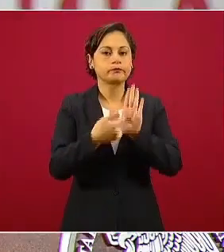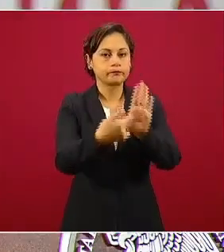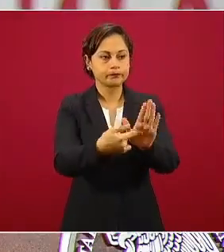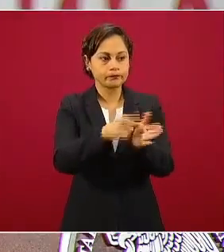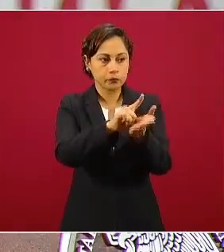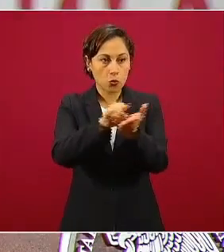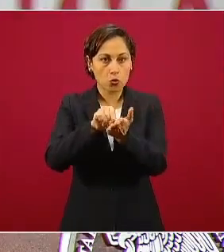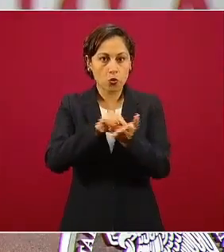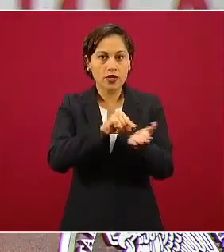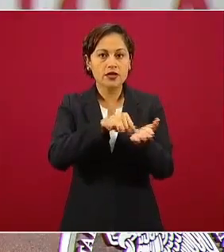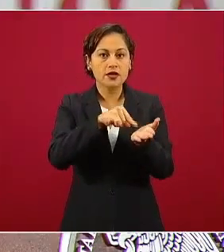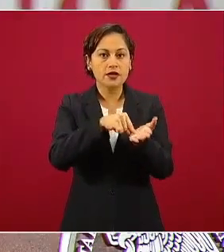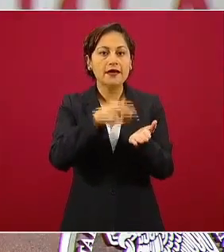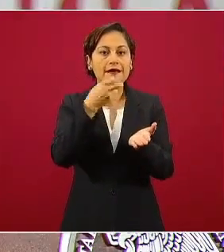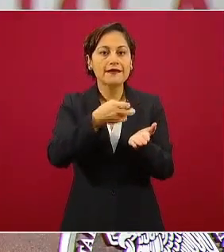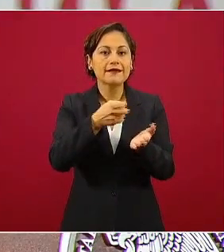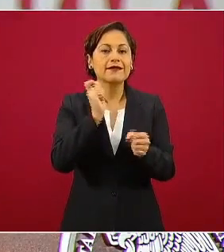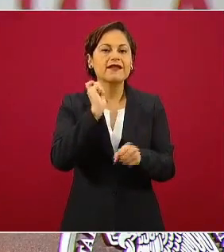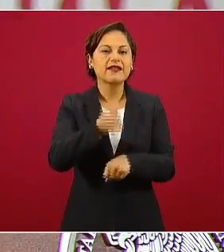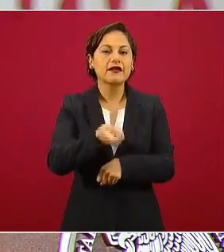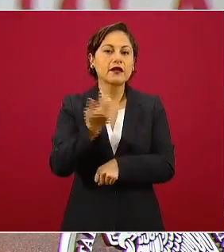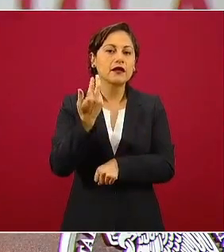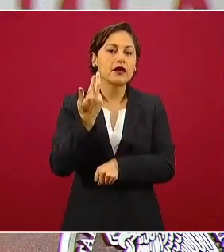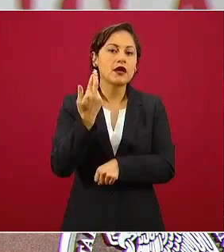que son bots.